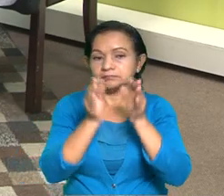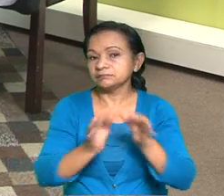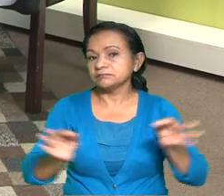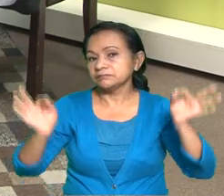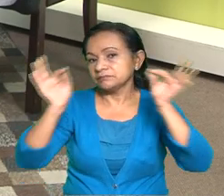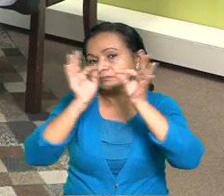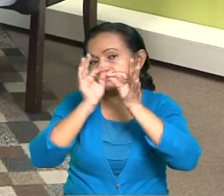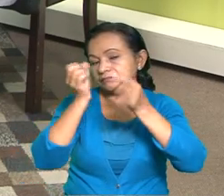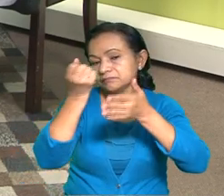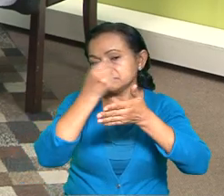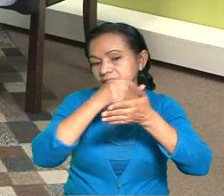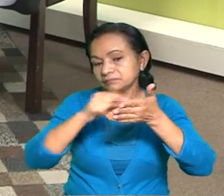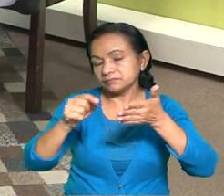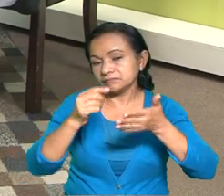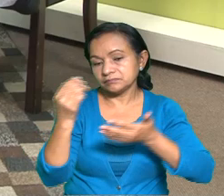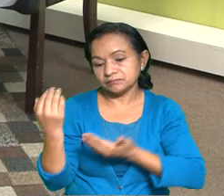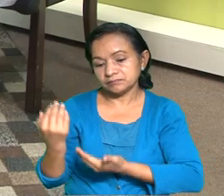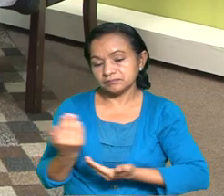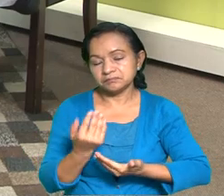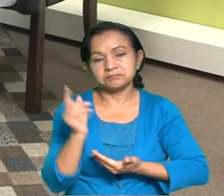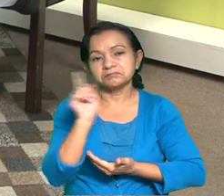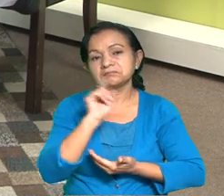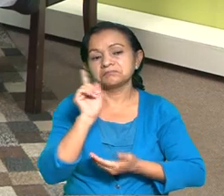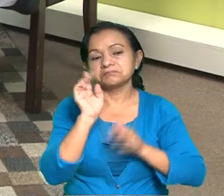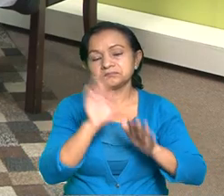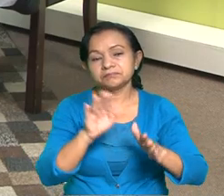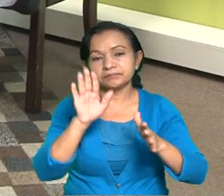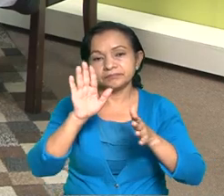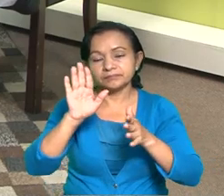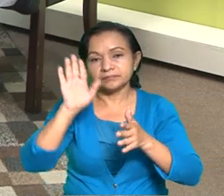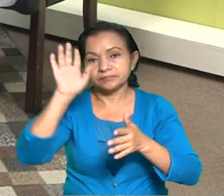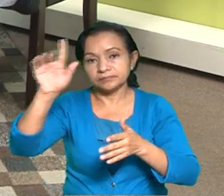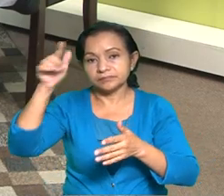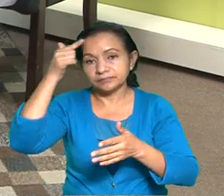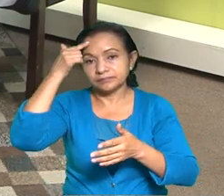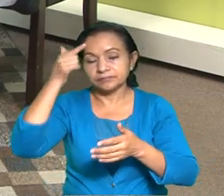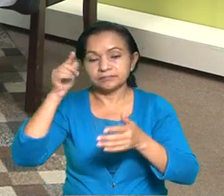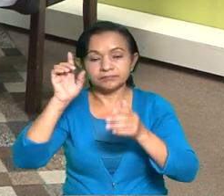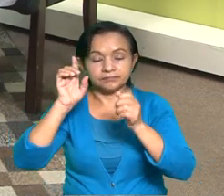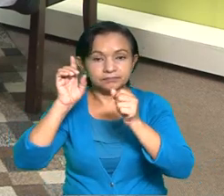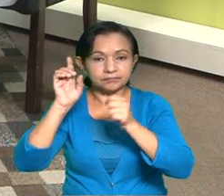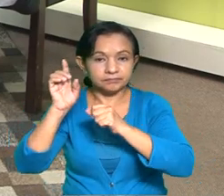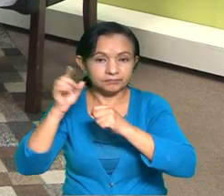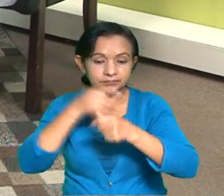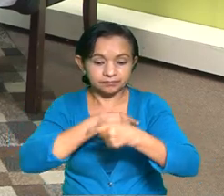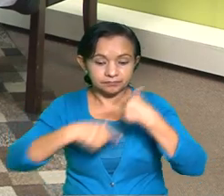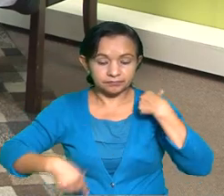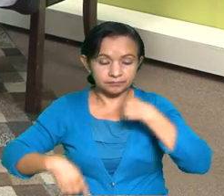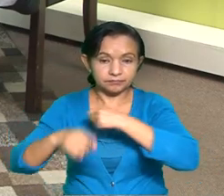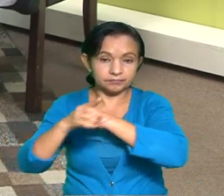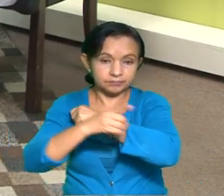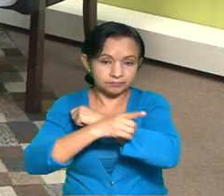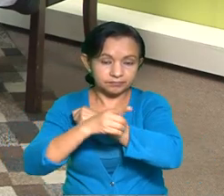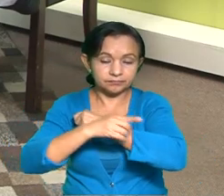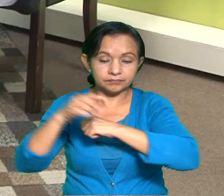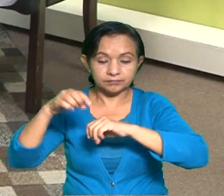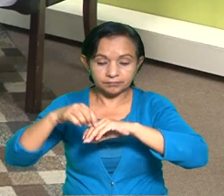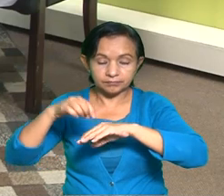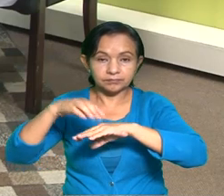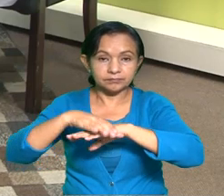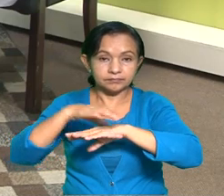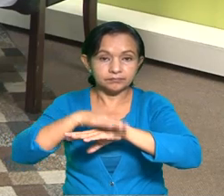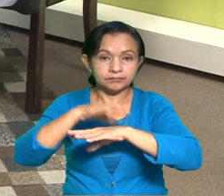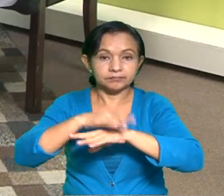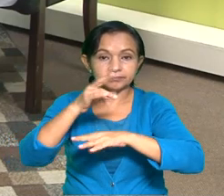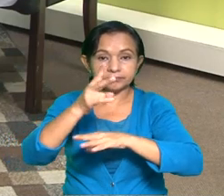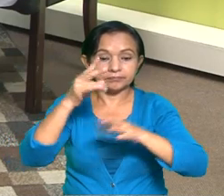importancia a la Semana de la Lactancia Materna, sino que fue hasta el gobierno del presidente Daniel Ortega y la compañera Rosario Murillo que se instauró